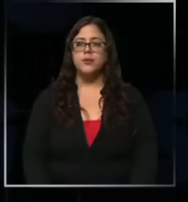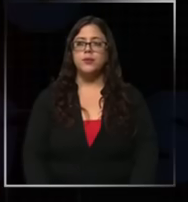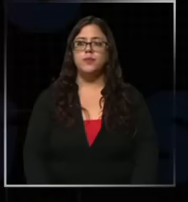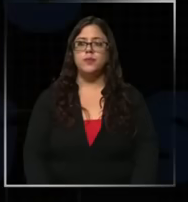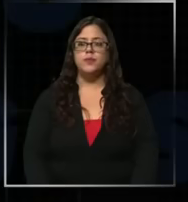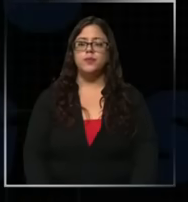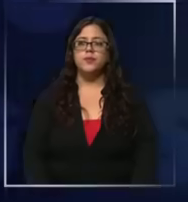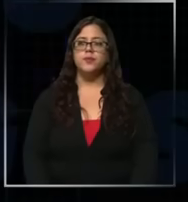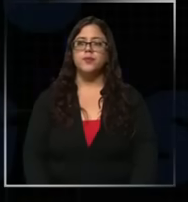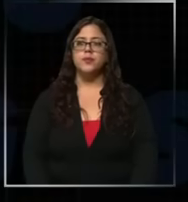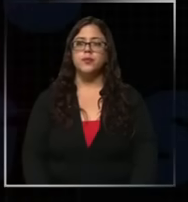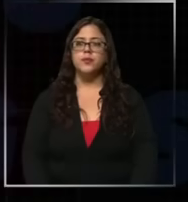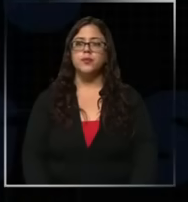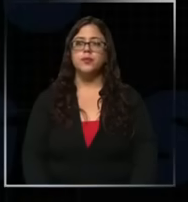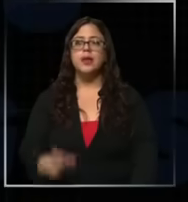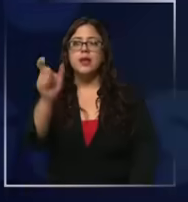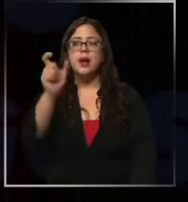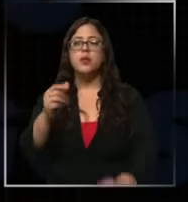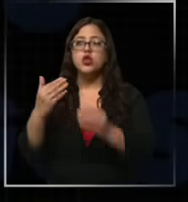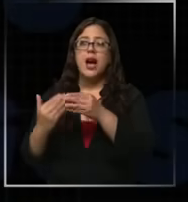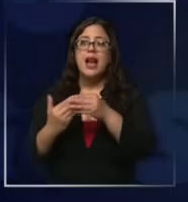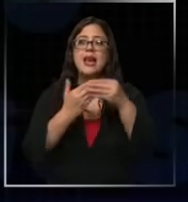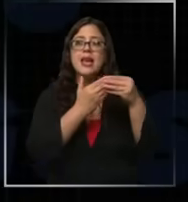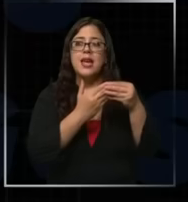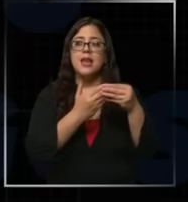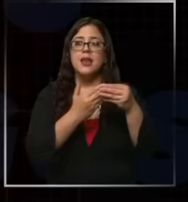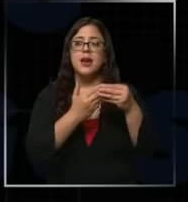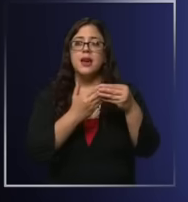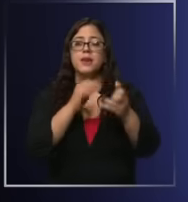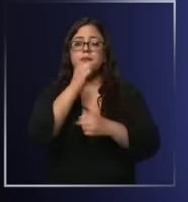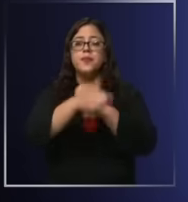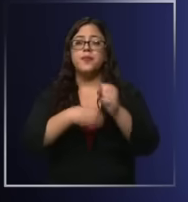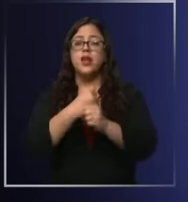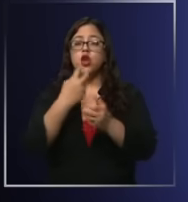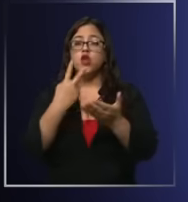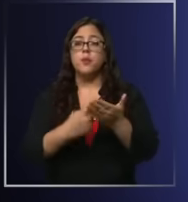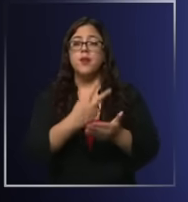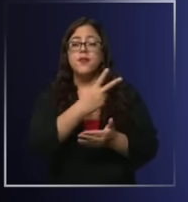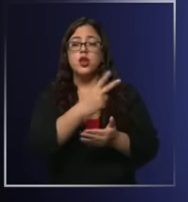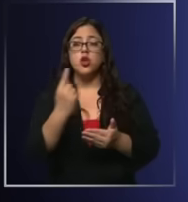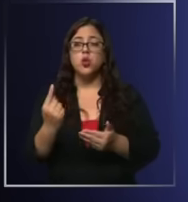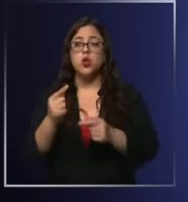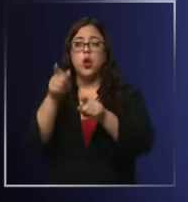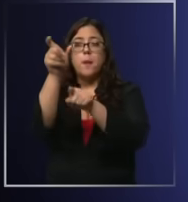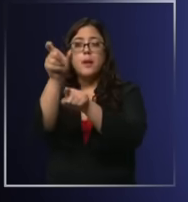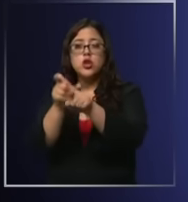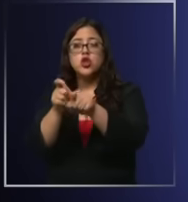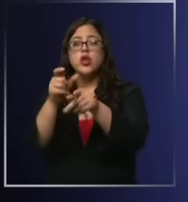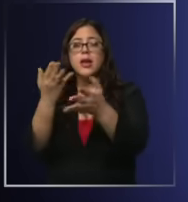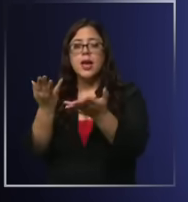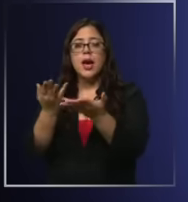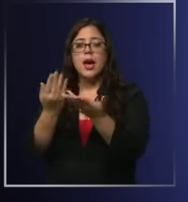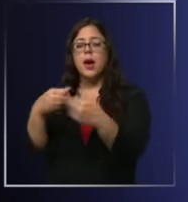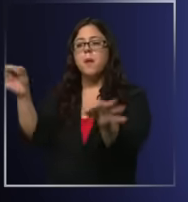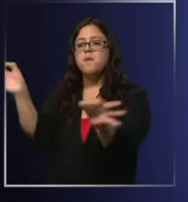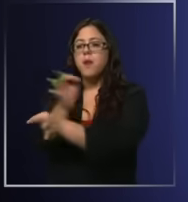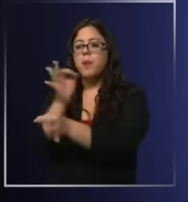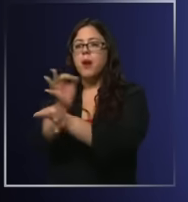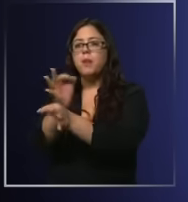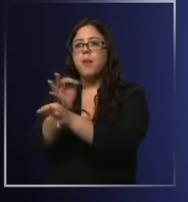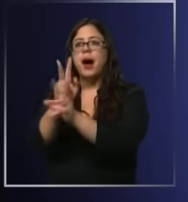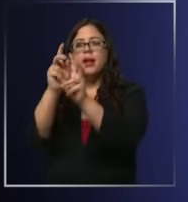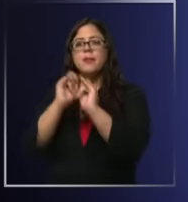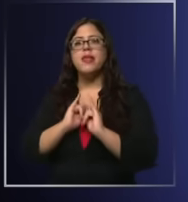Bueno, Asael Torres era el líder de la banda, indiscutible. El año 2021, esta persona era el que daba las instrucciones respecto a obtenía